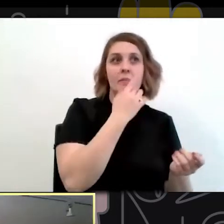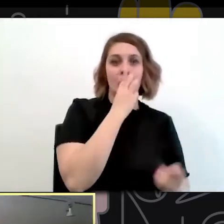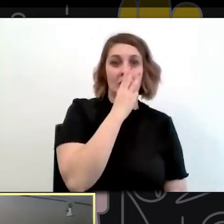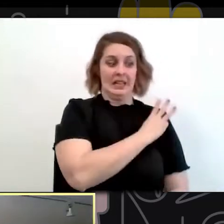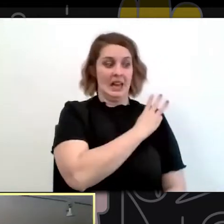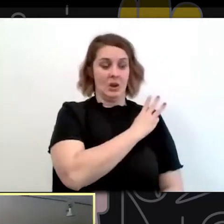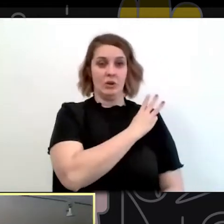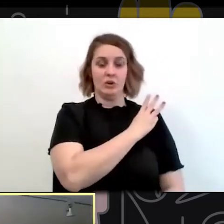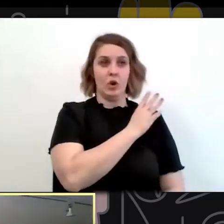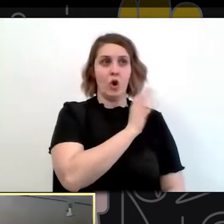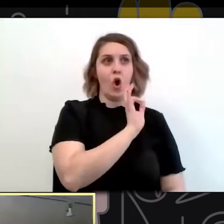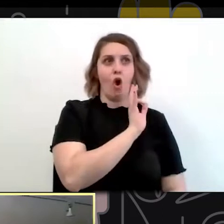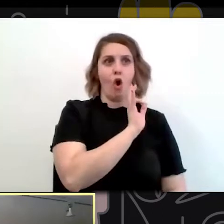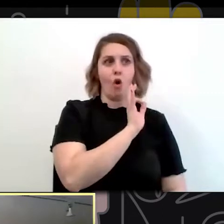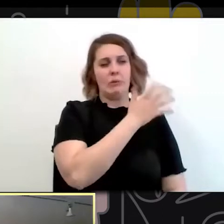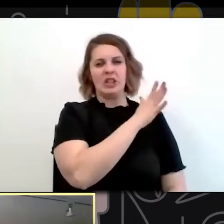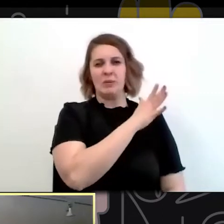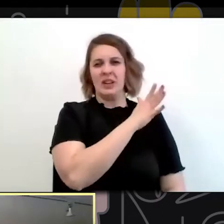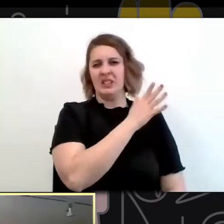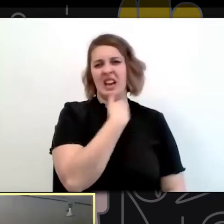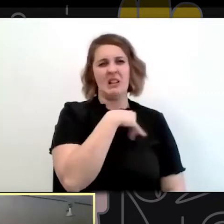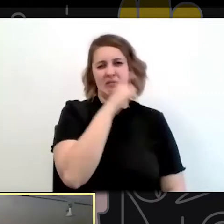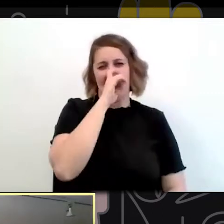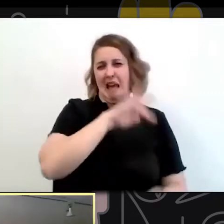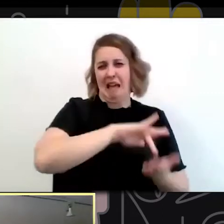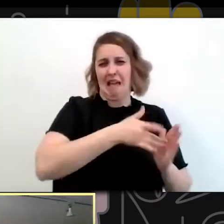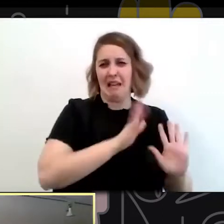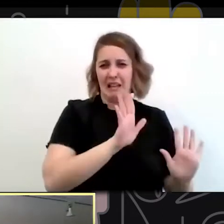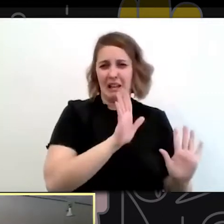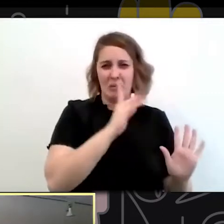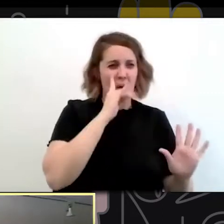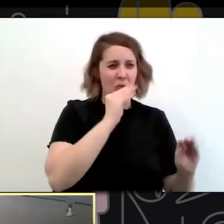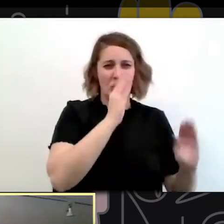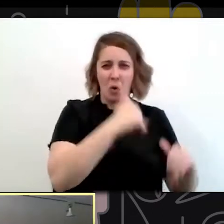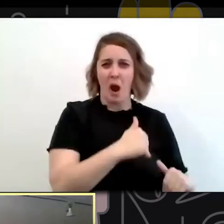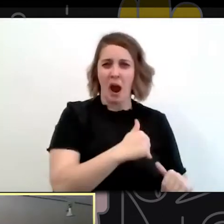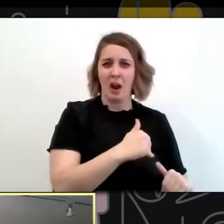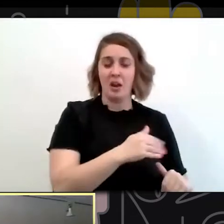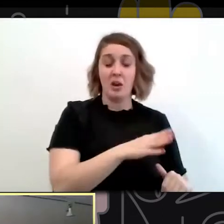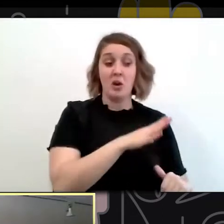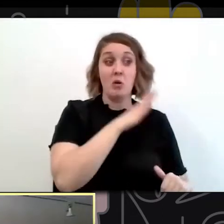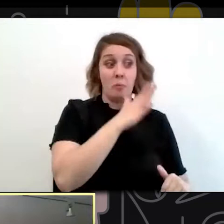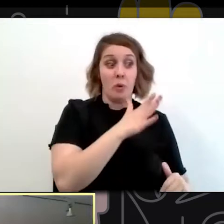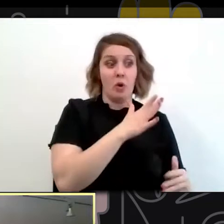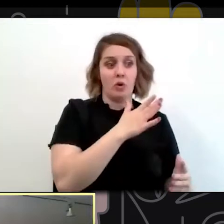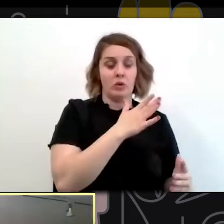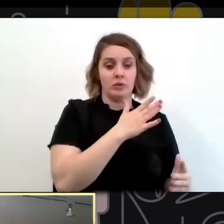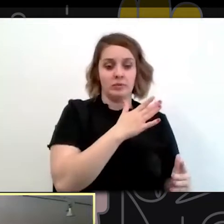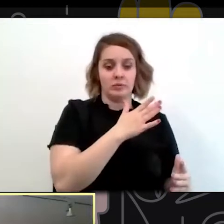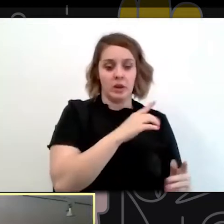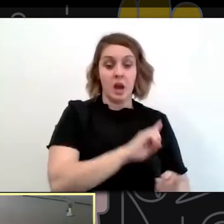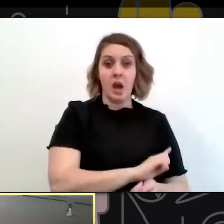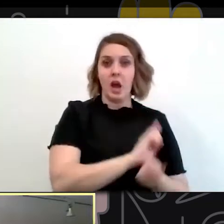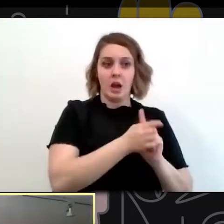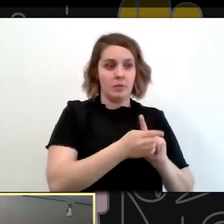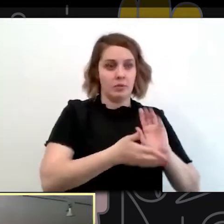años o así, pues quedan hasta obsoletas en cierto punto por lo rápido del cambio que